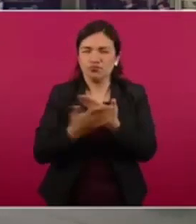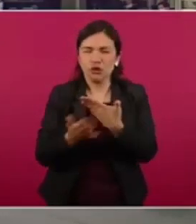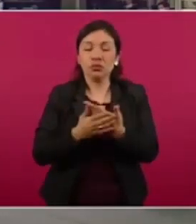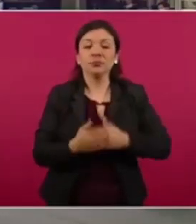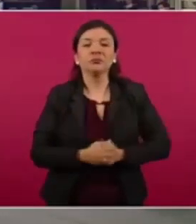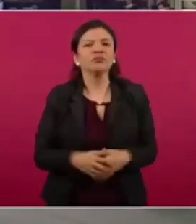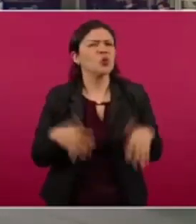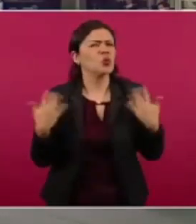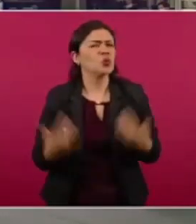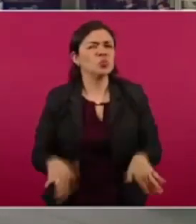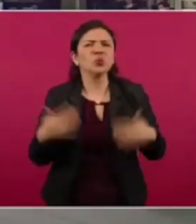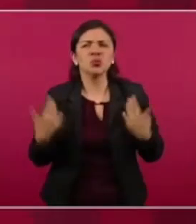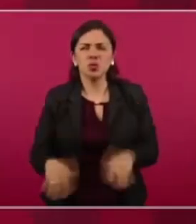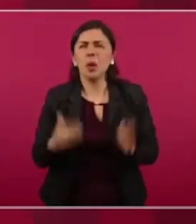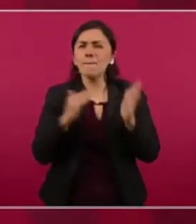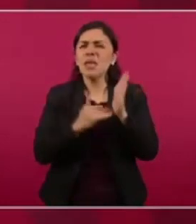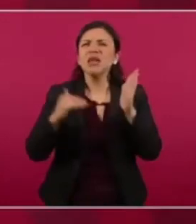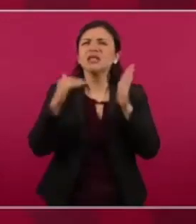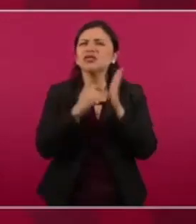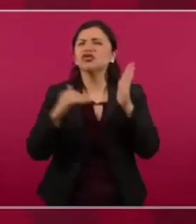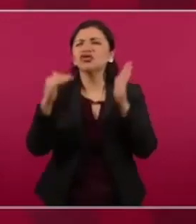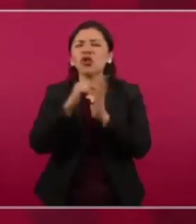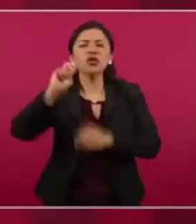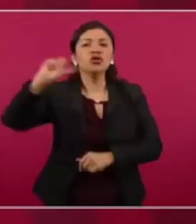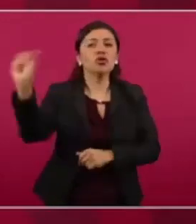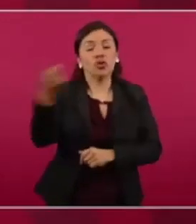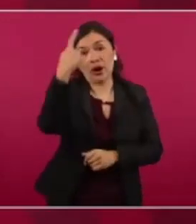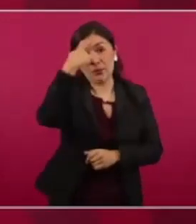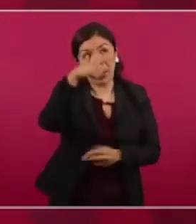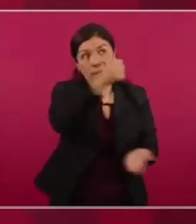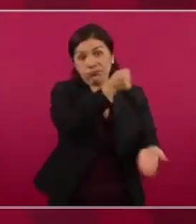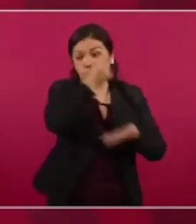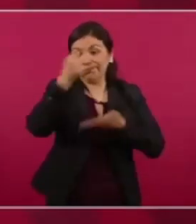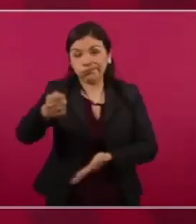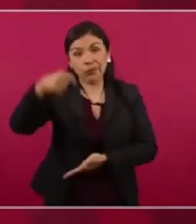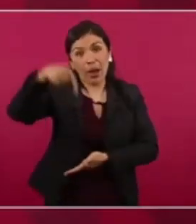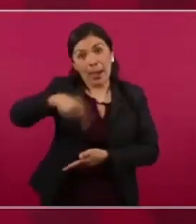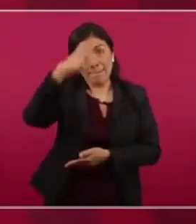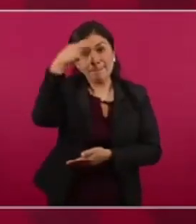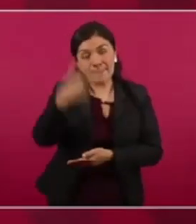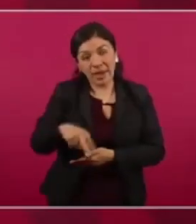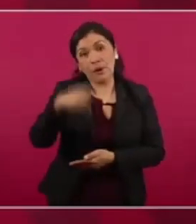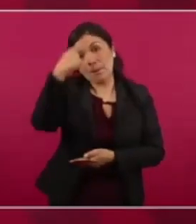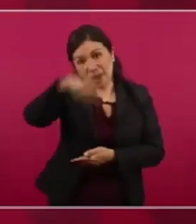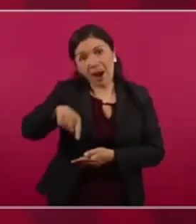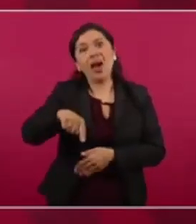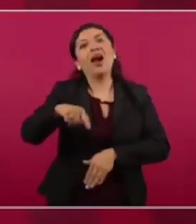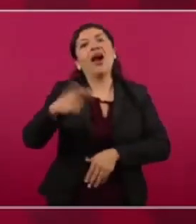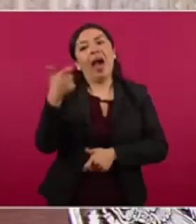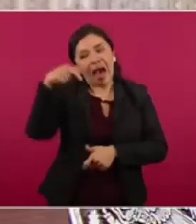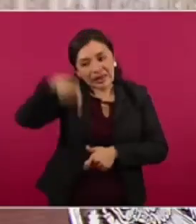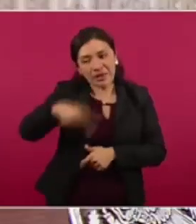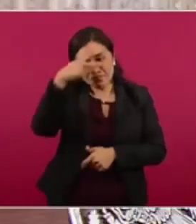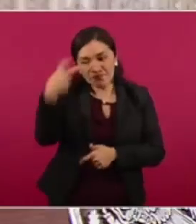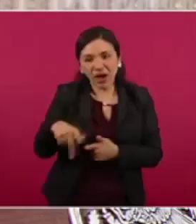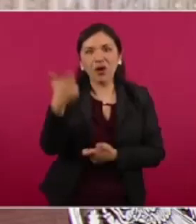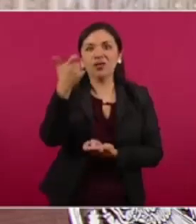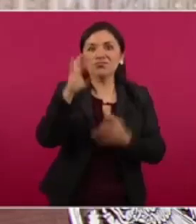Miles de millones de dólares de inversión para la reactivación de la economía y para la creación de